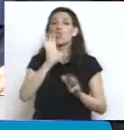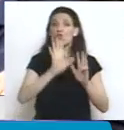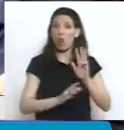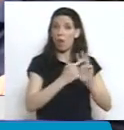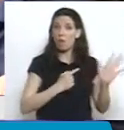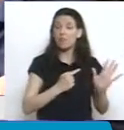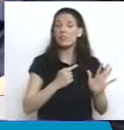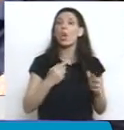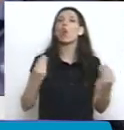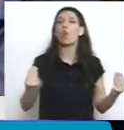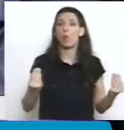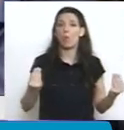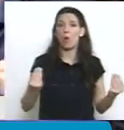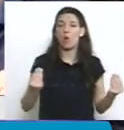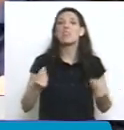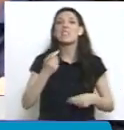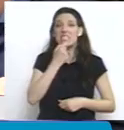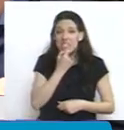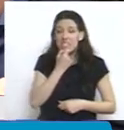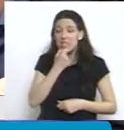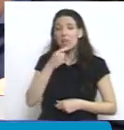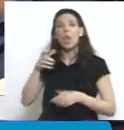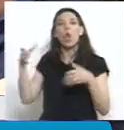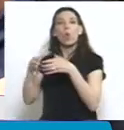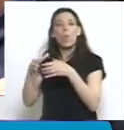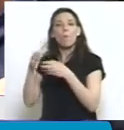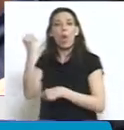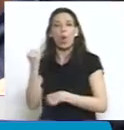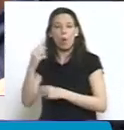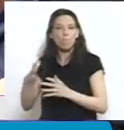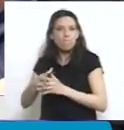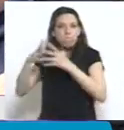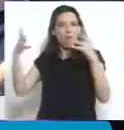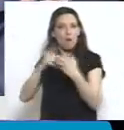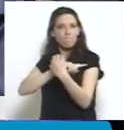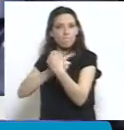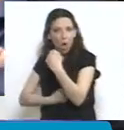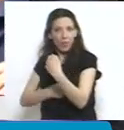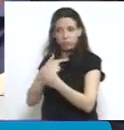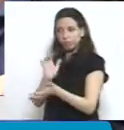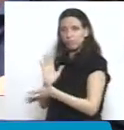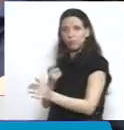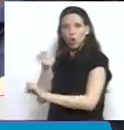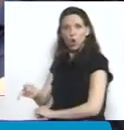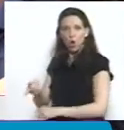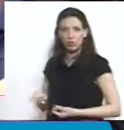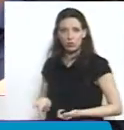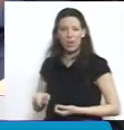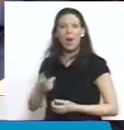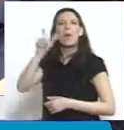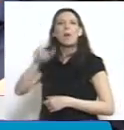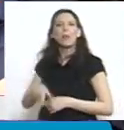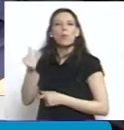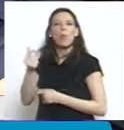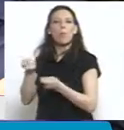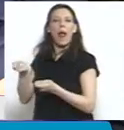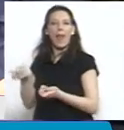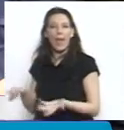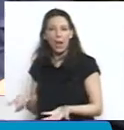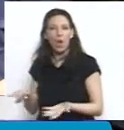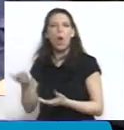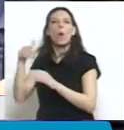solamente se puede realizar si atacamos los intereses de los grandes grupos económicos, de los capitalistas, de los banqueros.